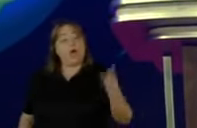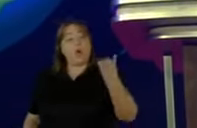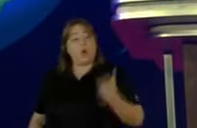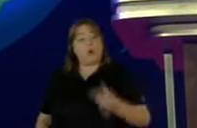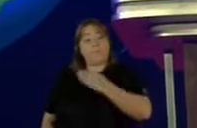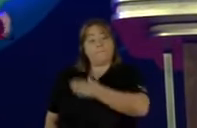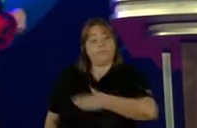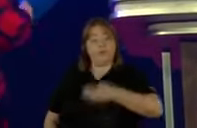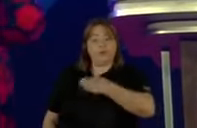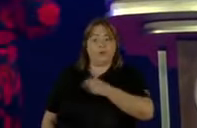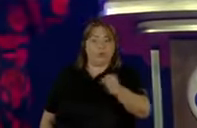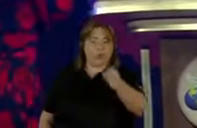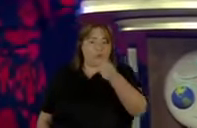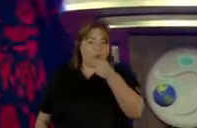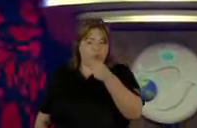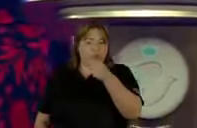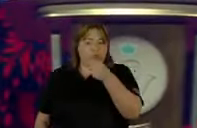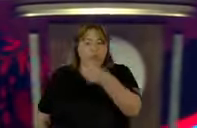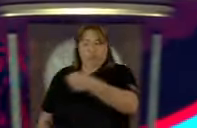favor.